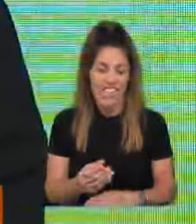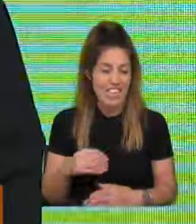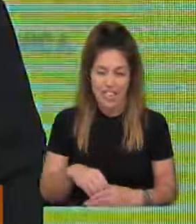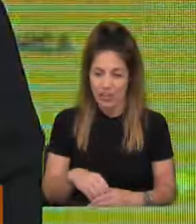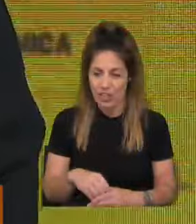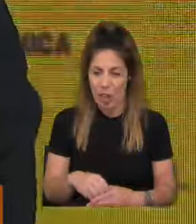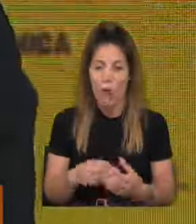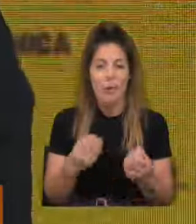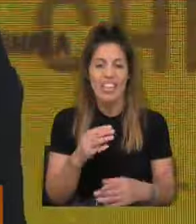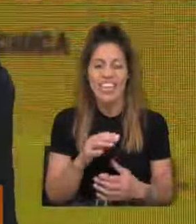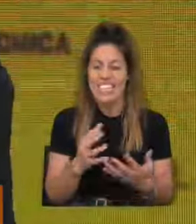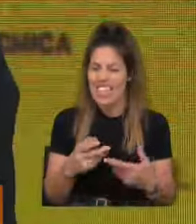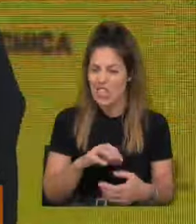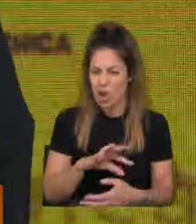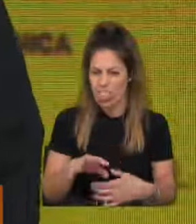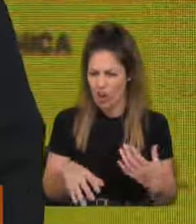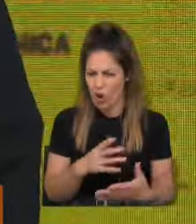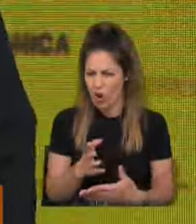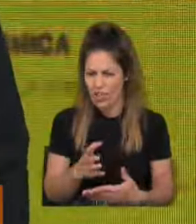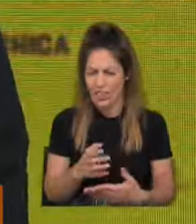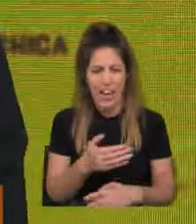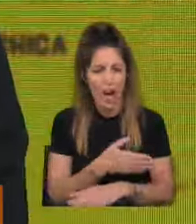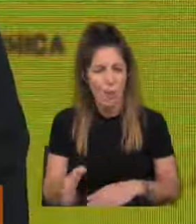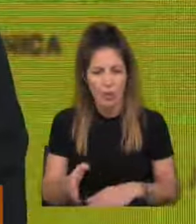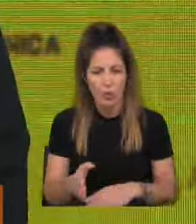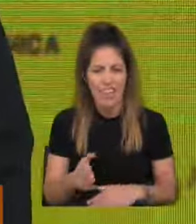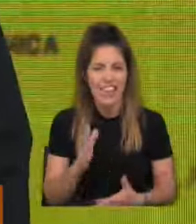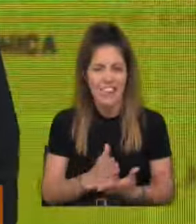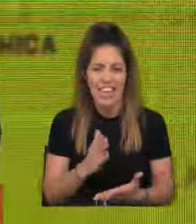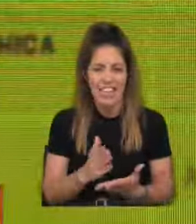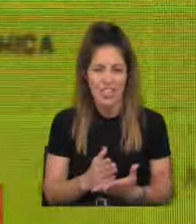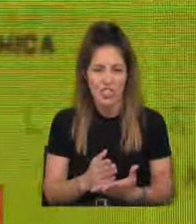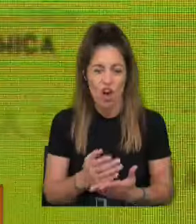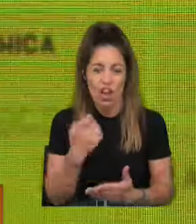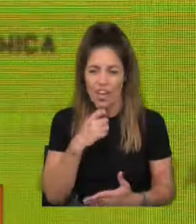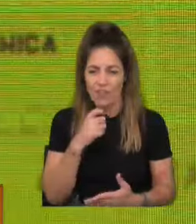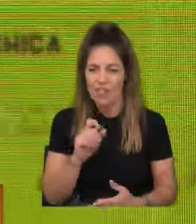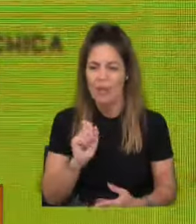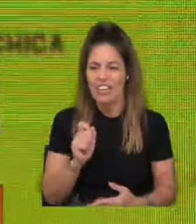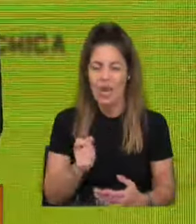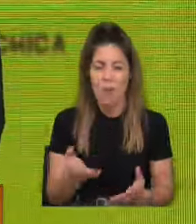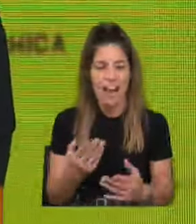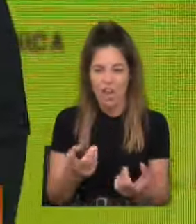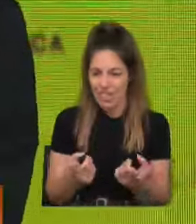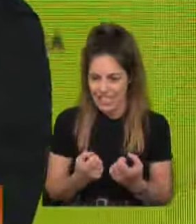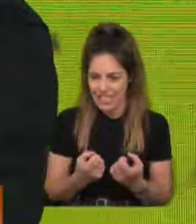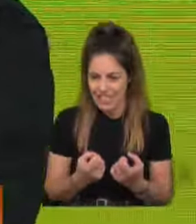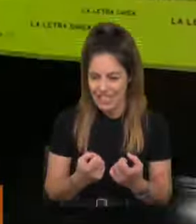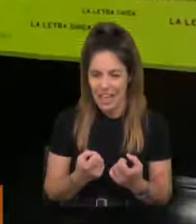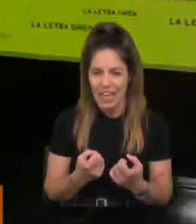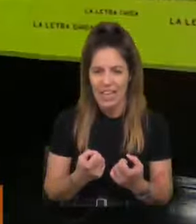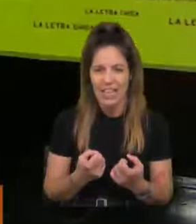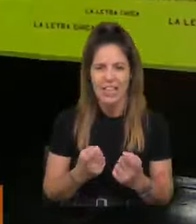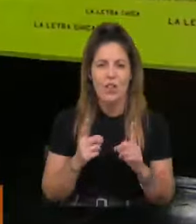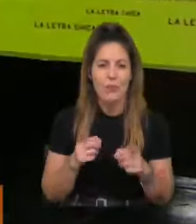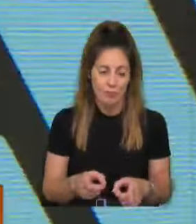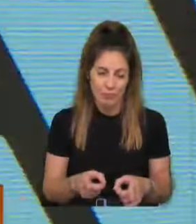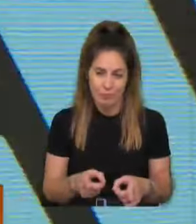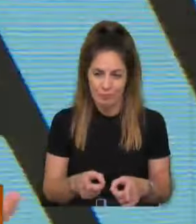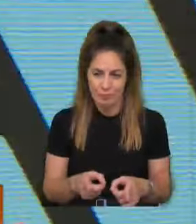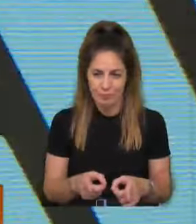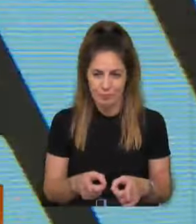desorden repercute en más derechos postergados para para quienes más lo necesitan Sergio somaruga de sintep y del secretariado ejecutivo